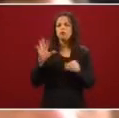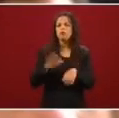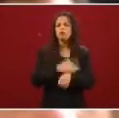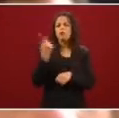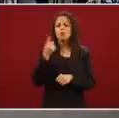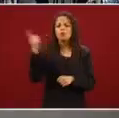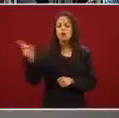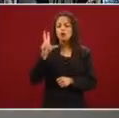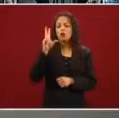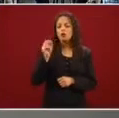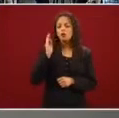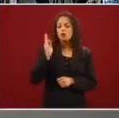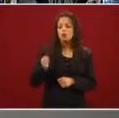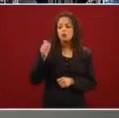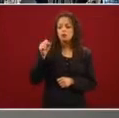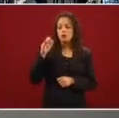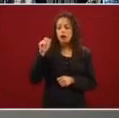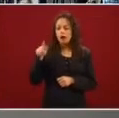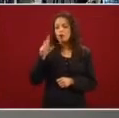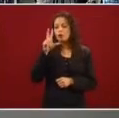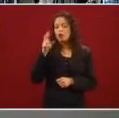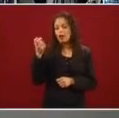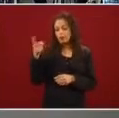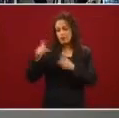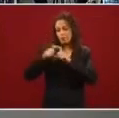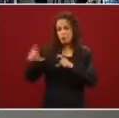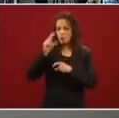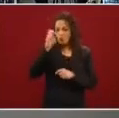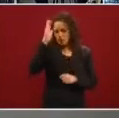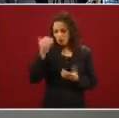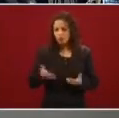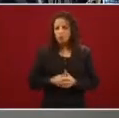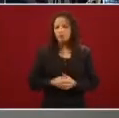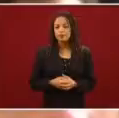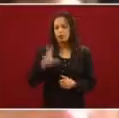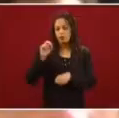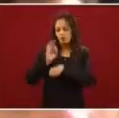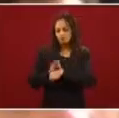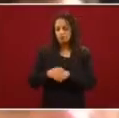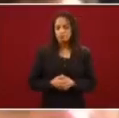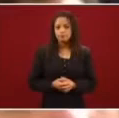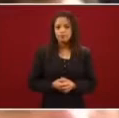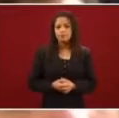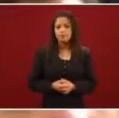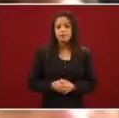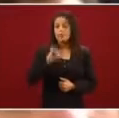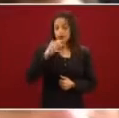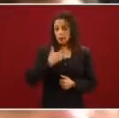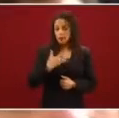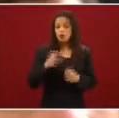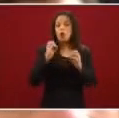avala este punto, y sobre si hay, definitivamente no hay